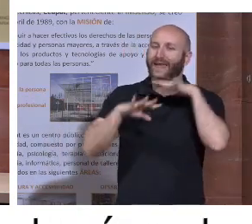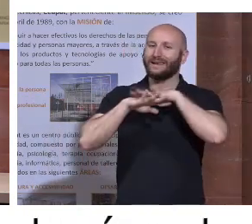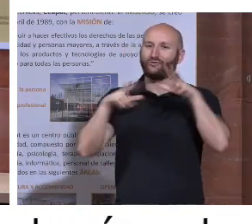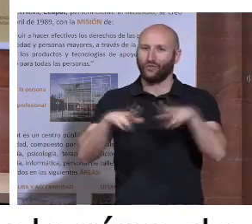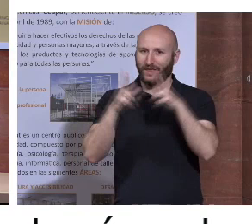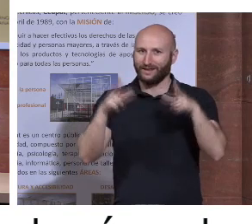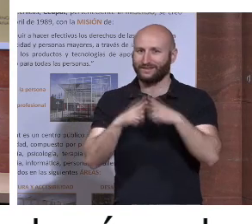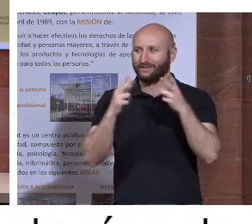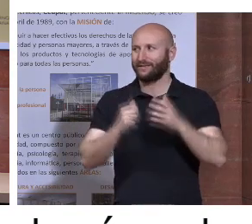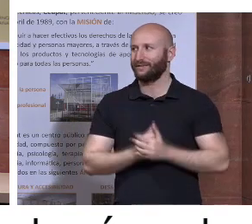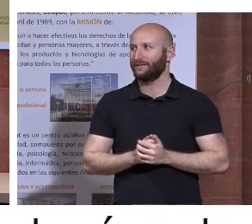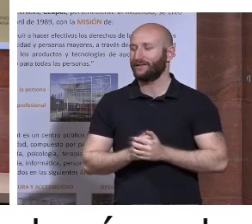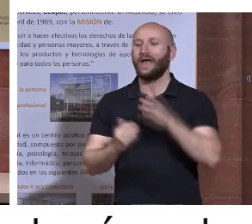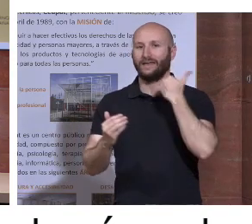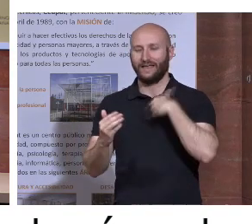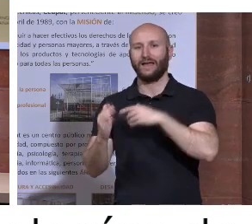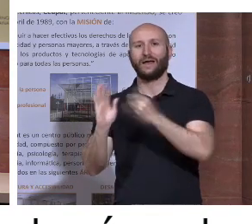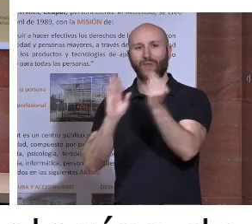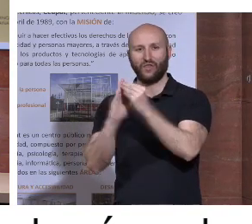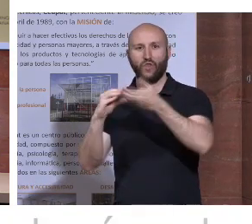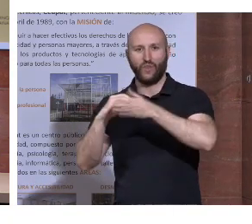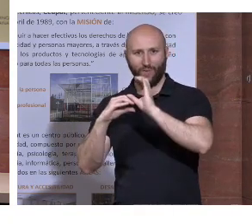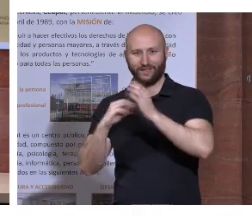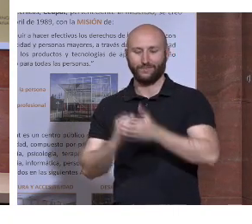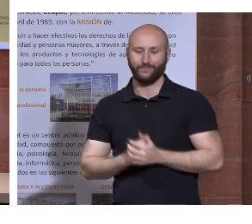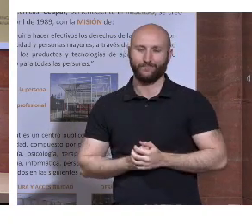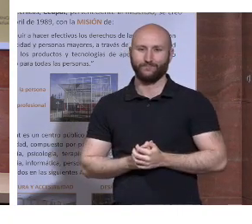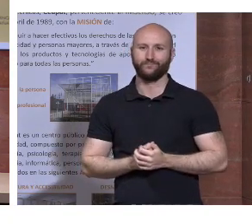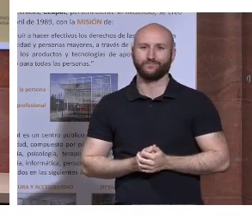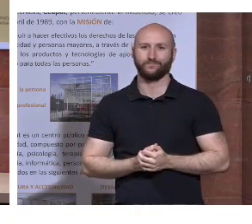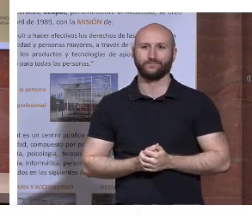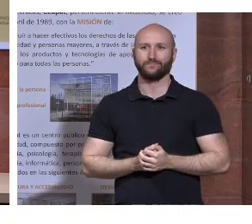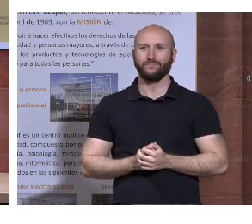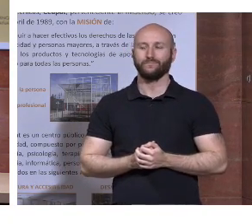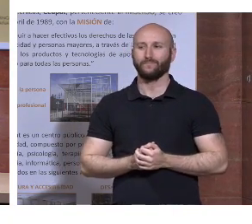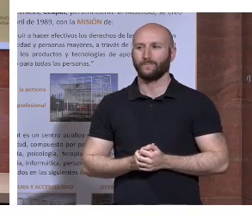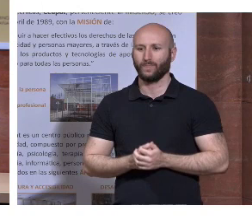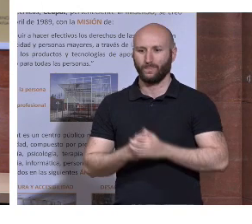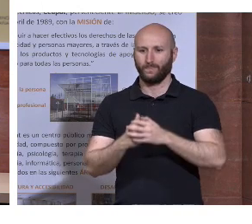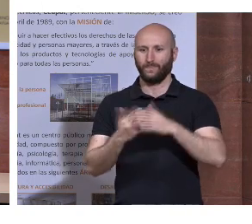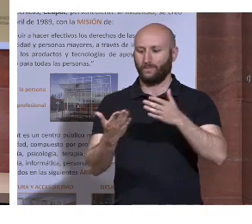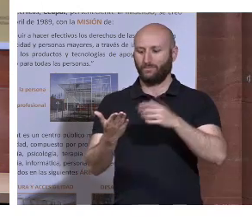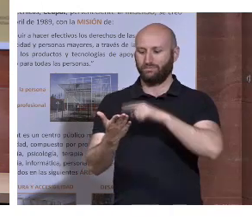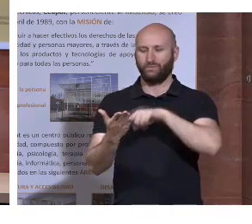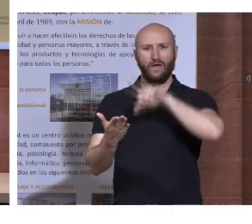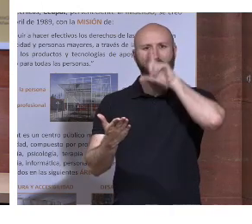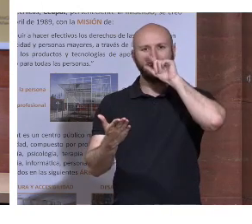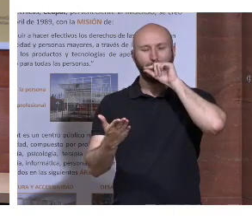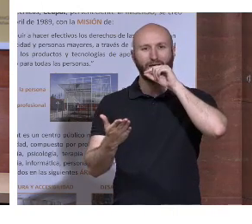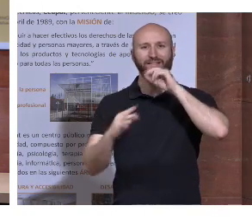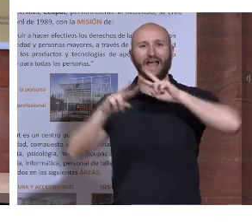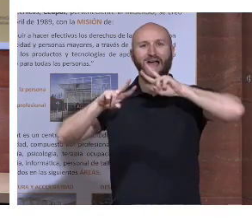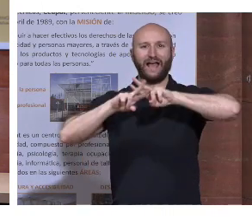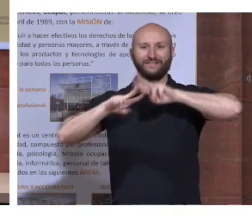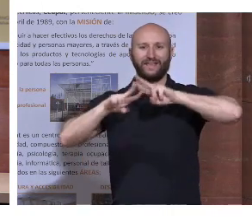sociales. A ver. Aquí estoy, en la del FEAPAD. FEAPAD, perfecto. Uy, que aquí hay muchos que han tuiteado FEAPAD 30. Vale, no pasa nada. Por